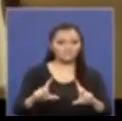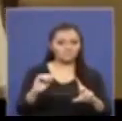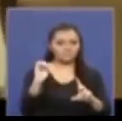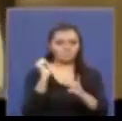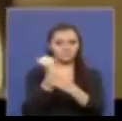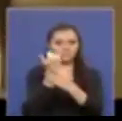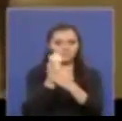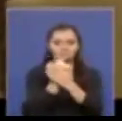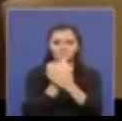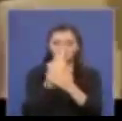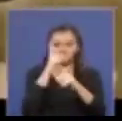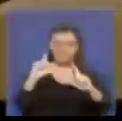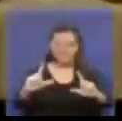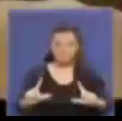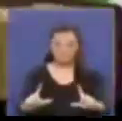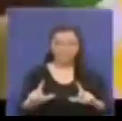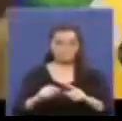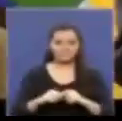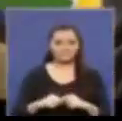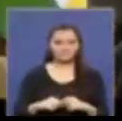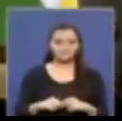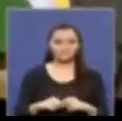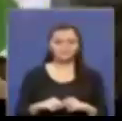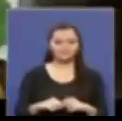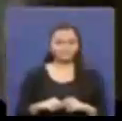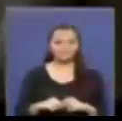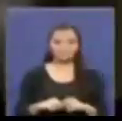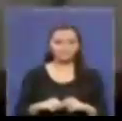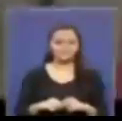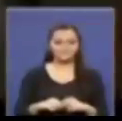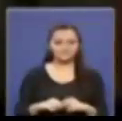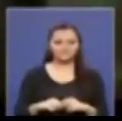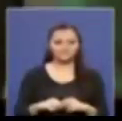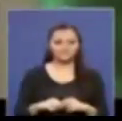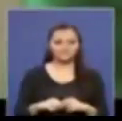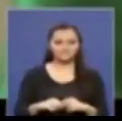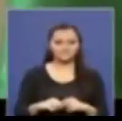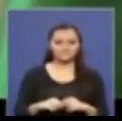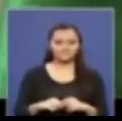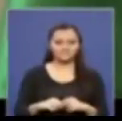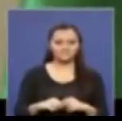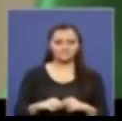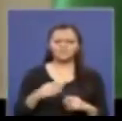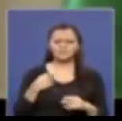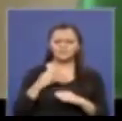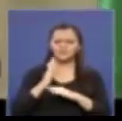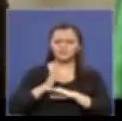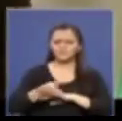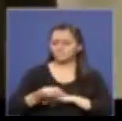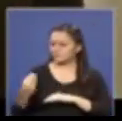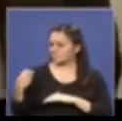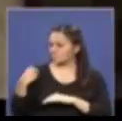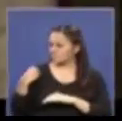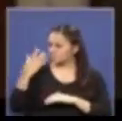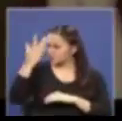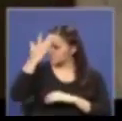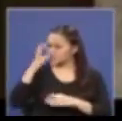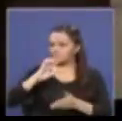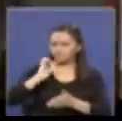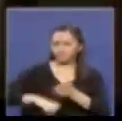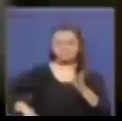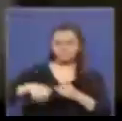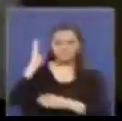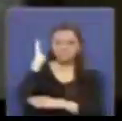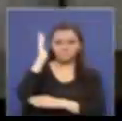o no? ¿Lo tienen o no? Después me dicen por qué omitieron el saludo, no sean malitos. Después me